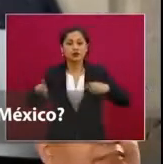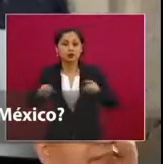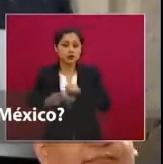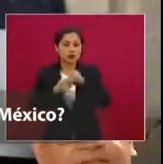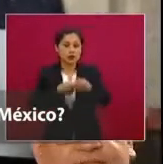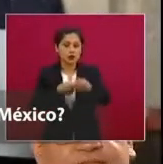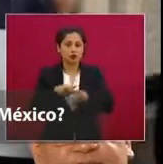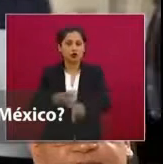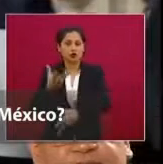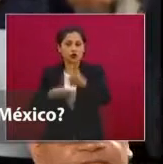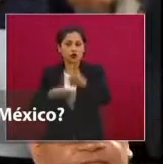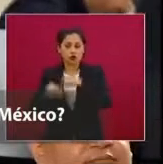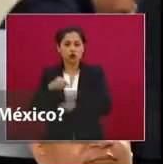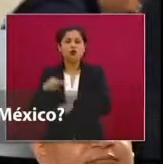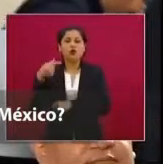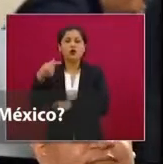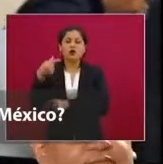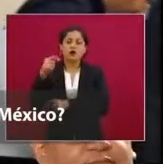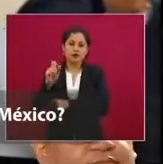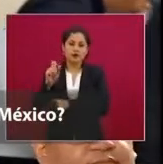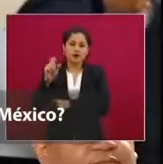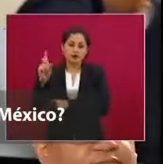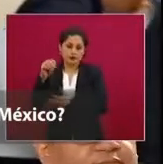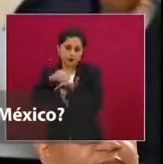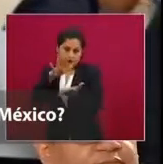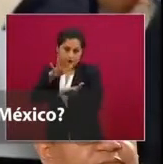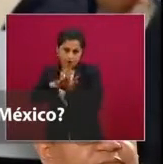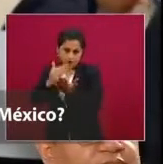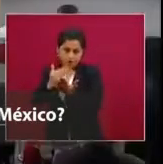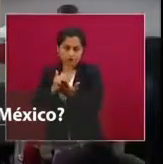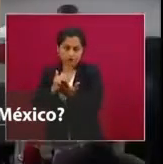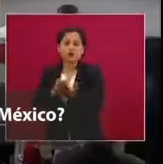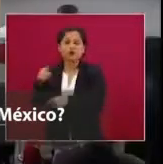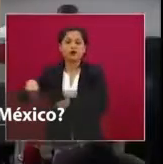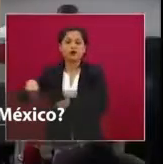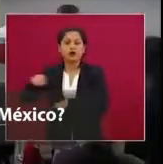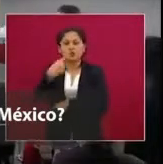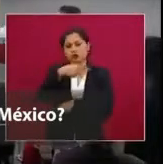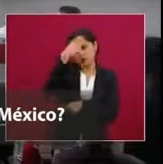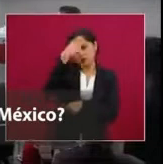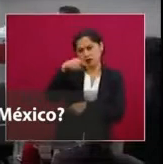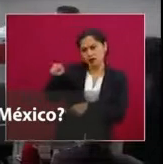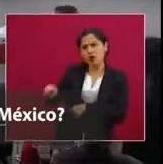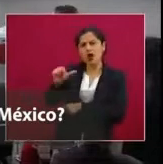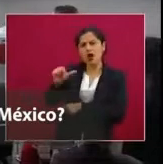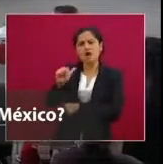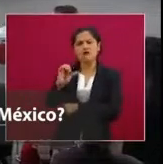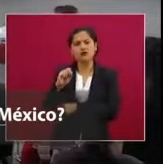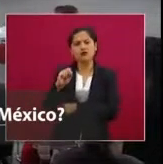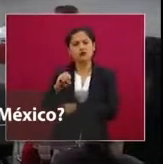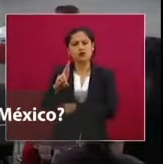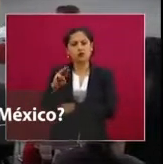Al momento, ¿usted cómo califica que está haciendo el trabajo de la oficina del señor Alfonso Romo, que está encargado de estas políticas aquí en México?